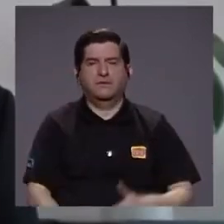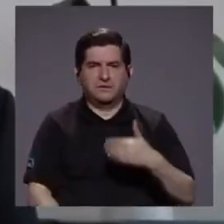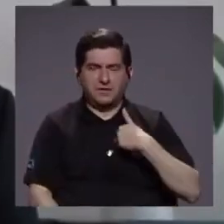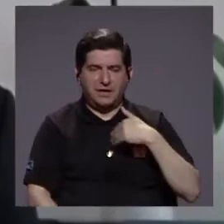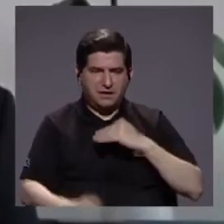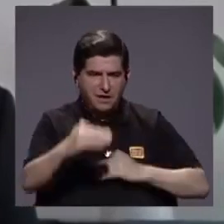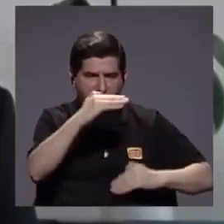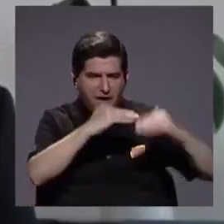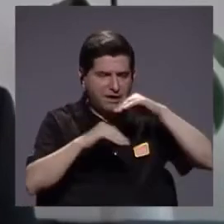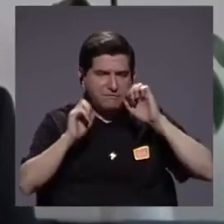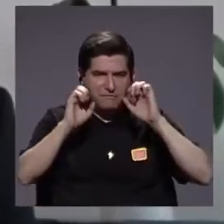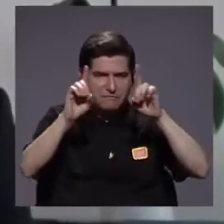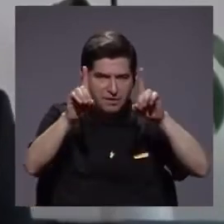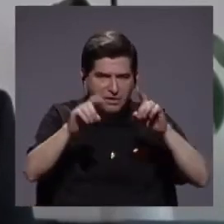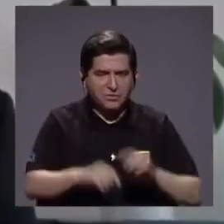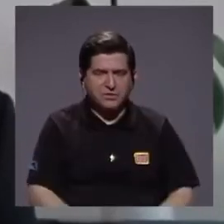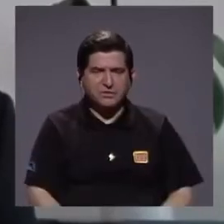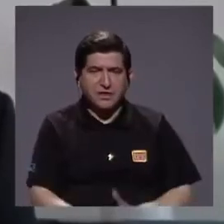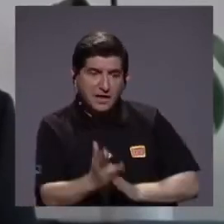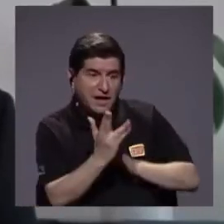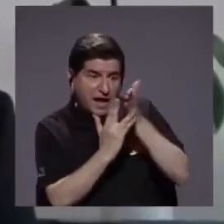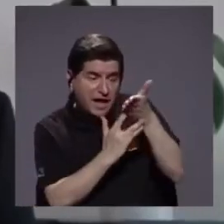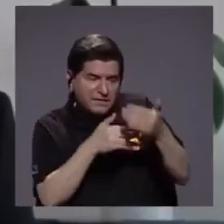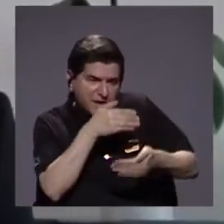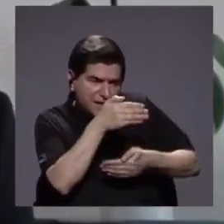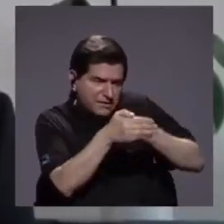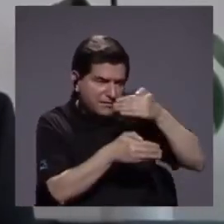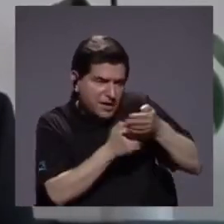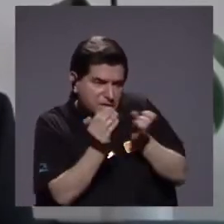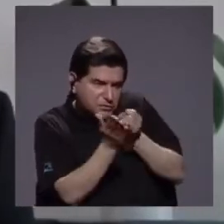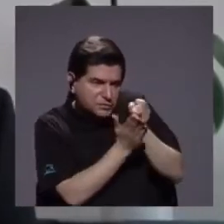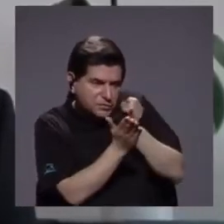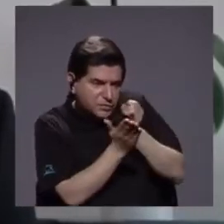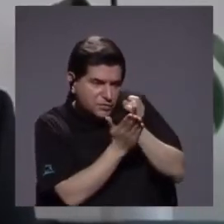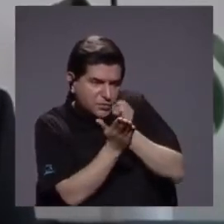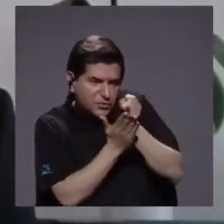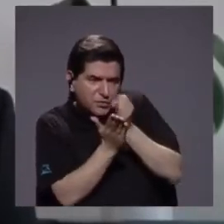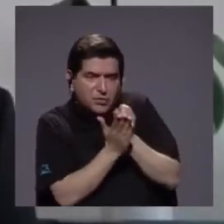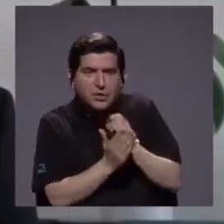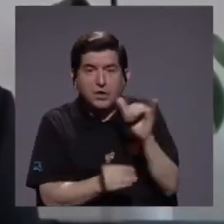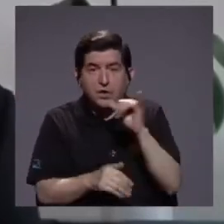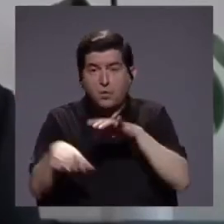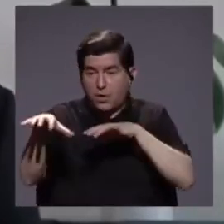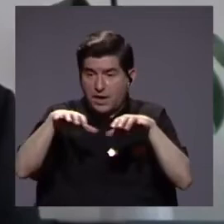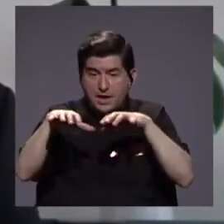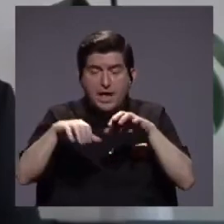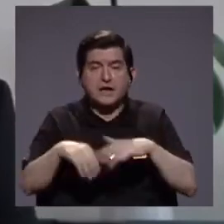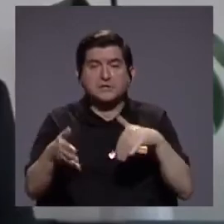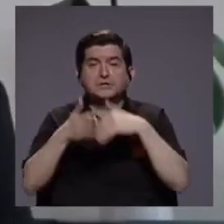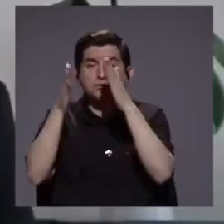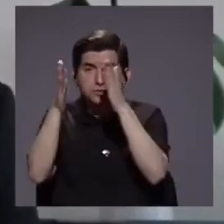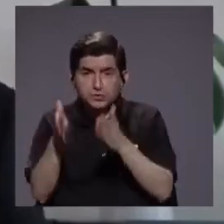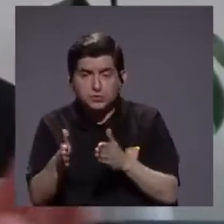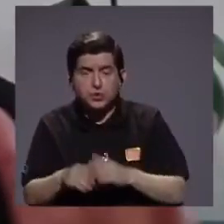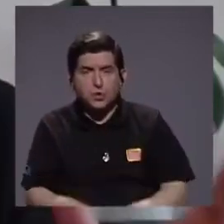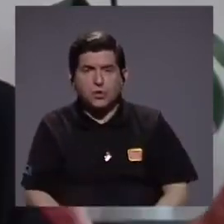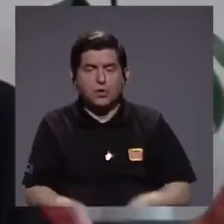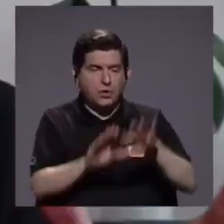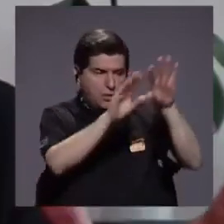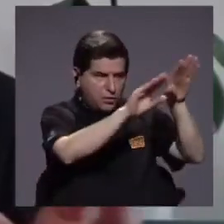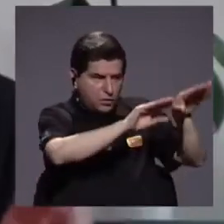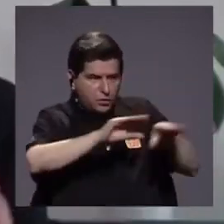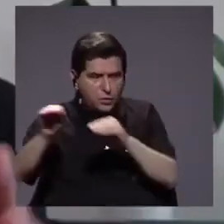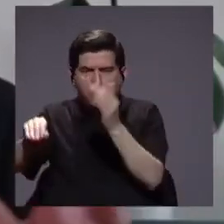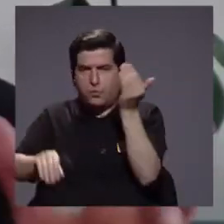la Facultad de Educación para, a través de sus procesos de investigación, a través de la acción estudiantil, trasladar